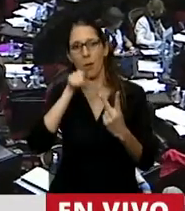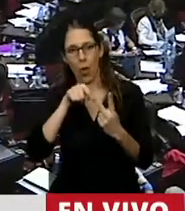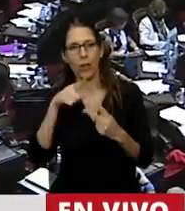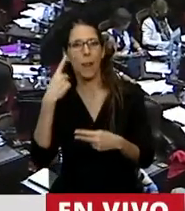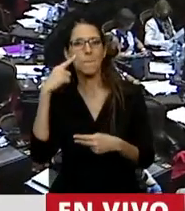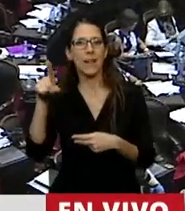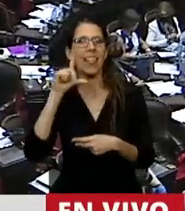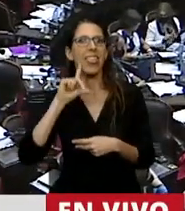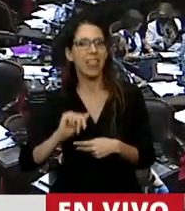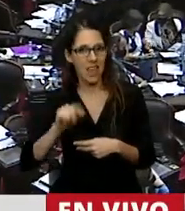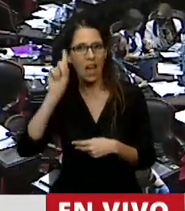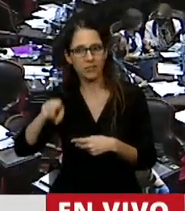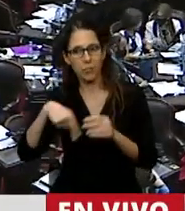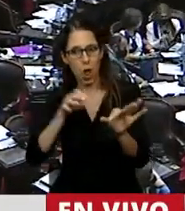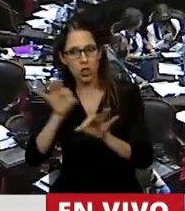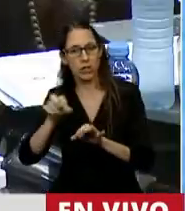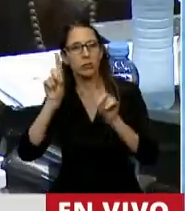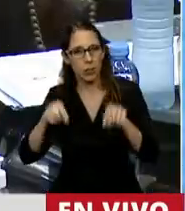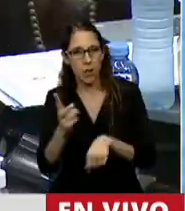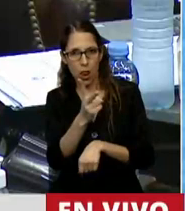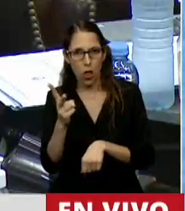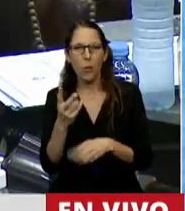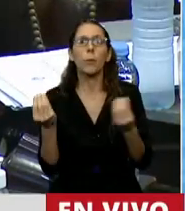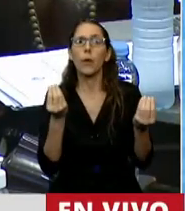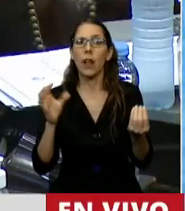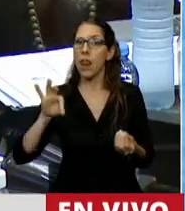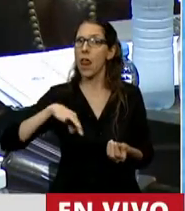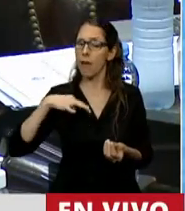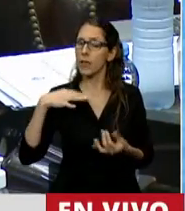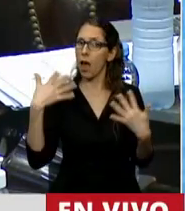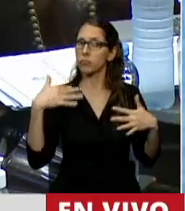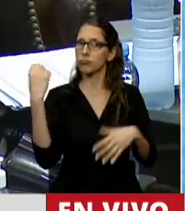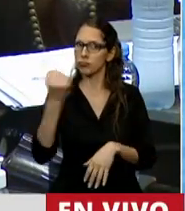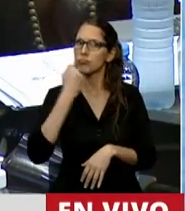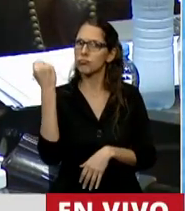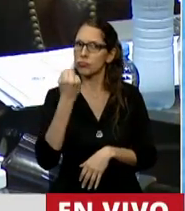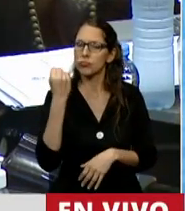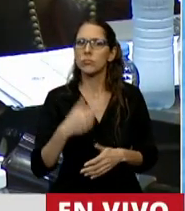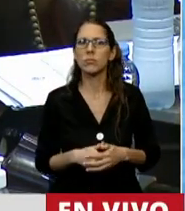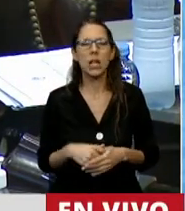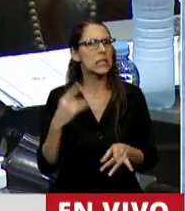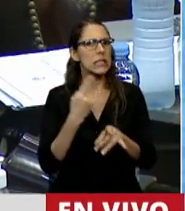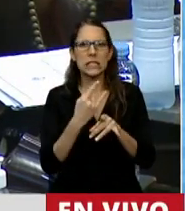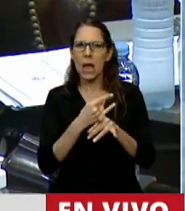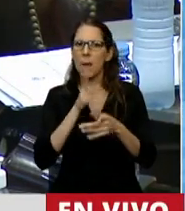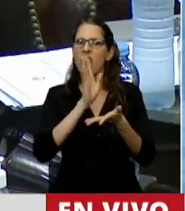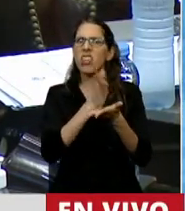días, precisamente porque la vida importa y porque siempre es oportuno tratar